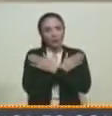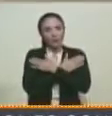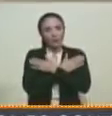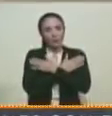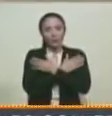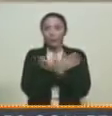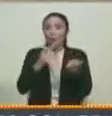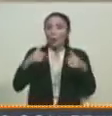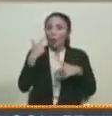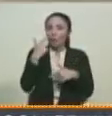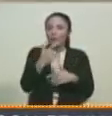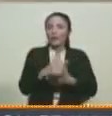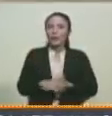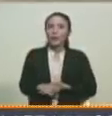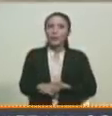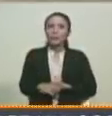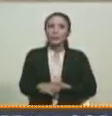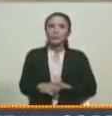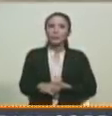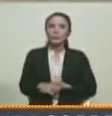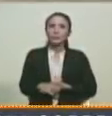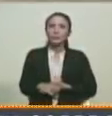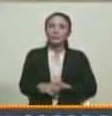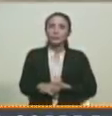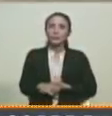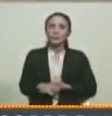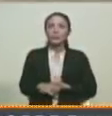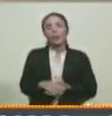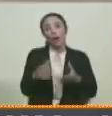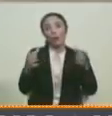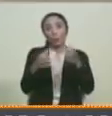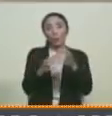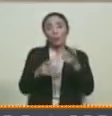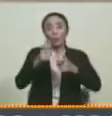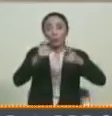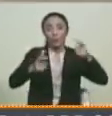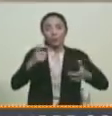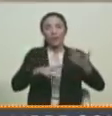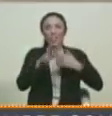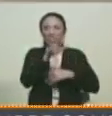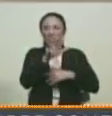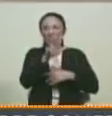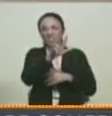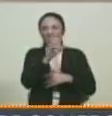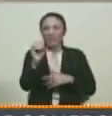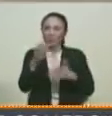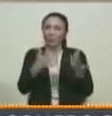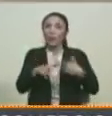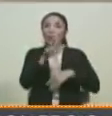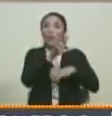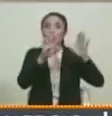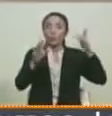Hoy vi el rostro de este grupo de 30 y pico, ¿no? 39